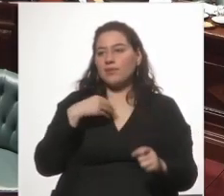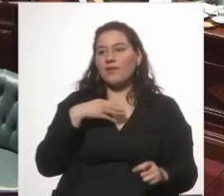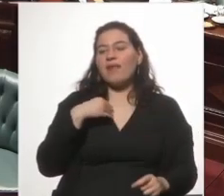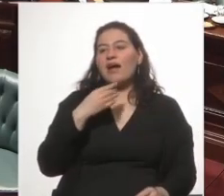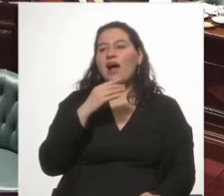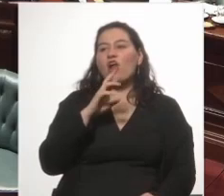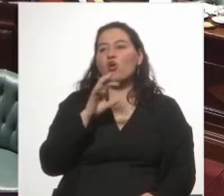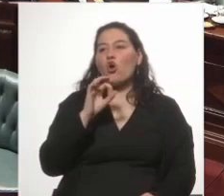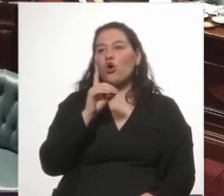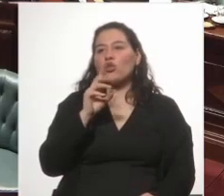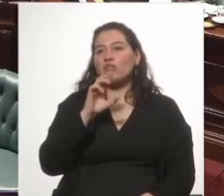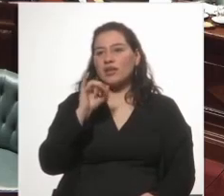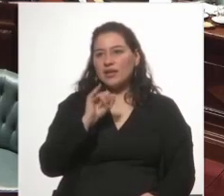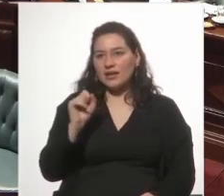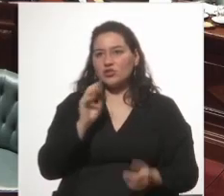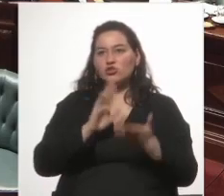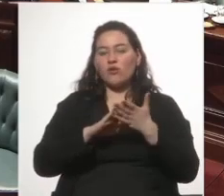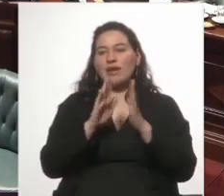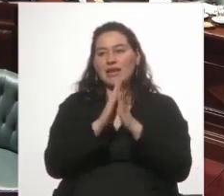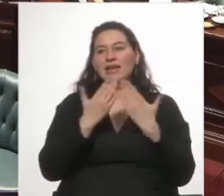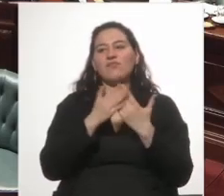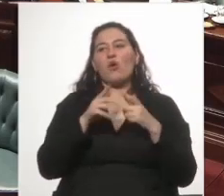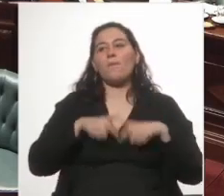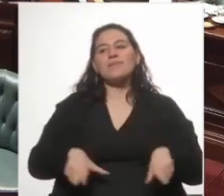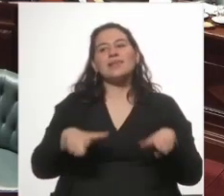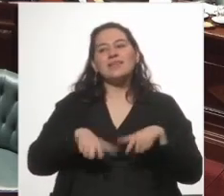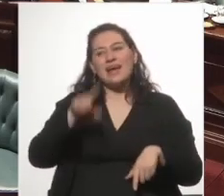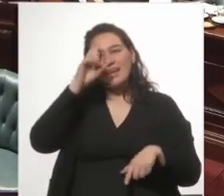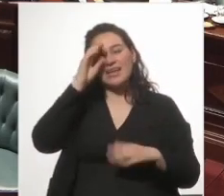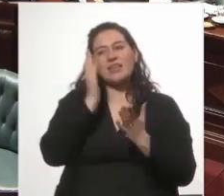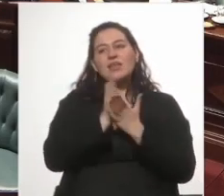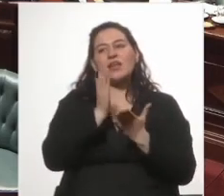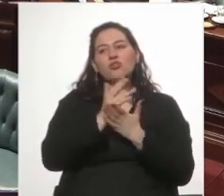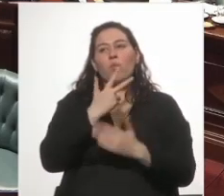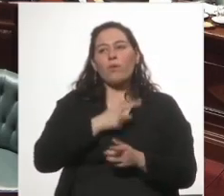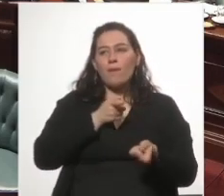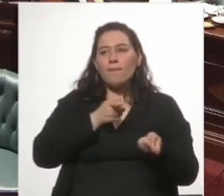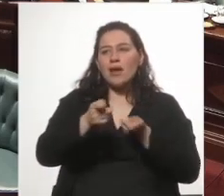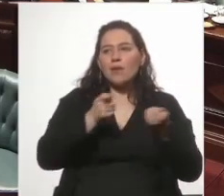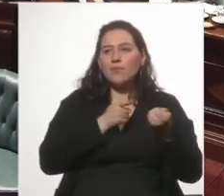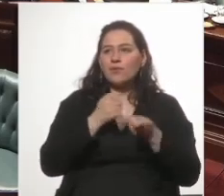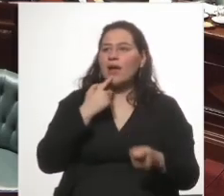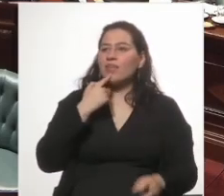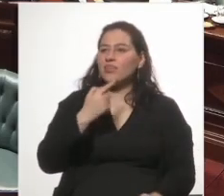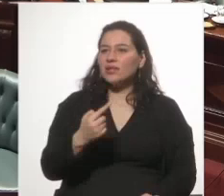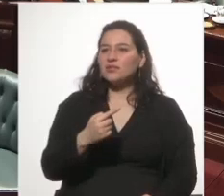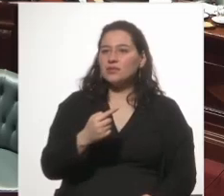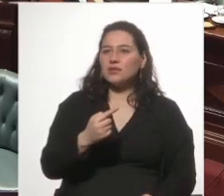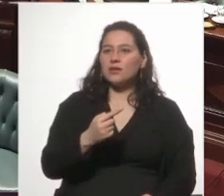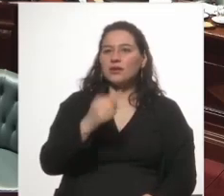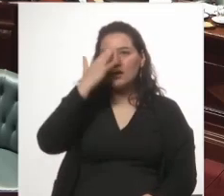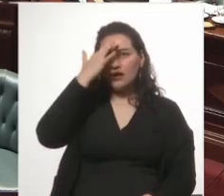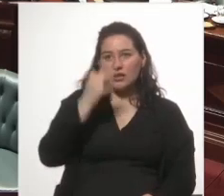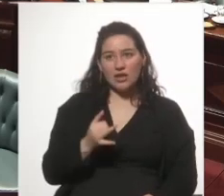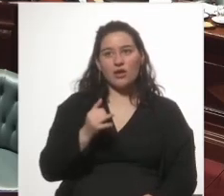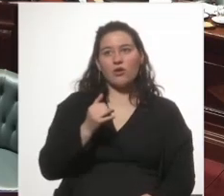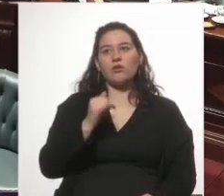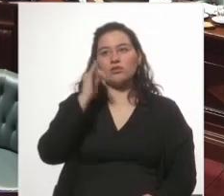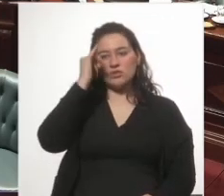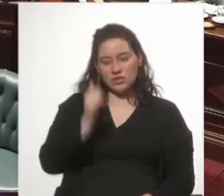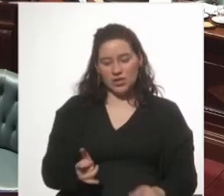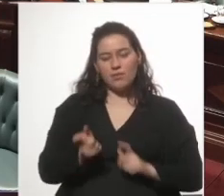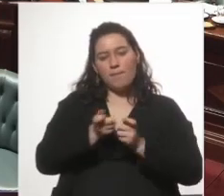en el libro Ministras sobre si creía que el tema de los derechos humanos se ha manipulado, responde rotundamente: creo que en cierta medida